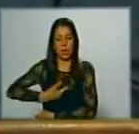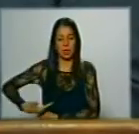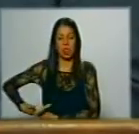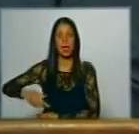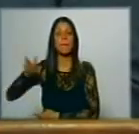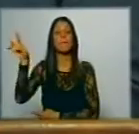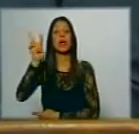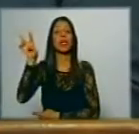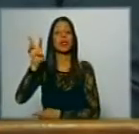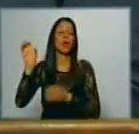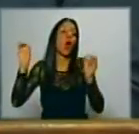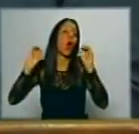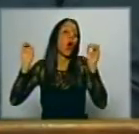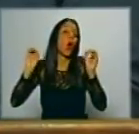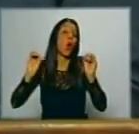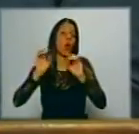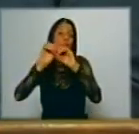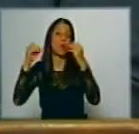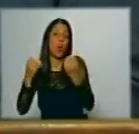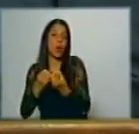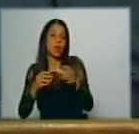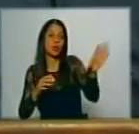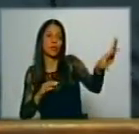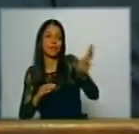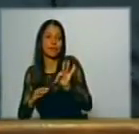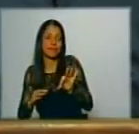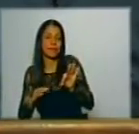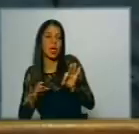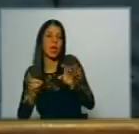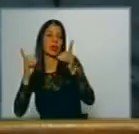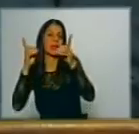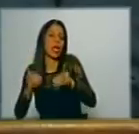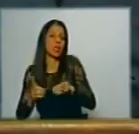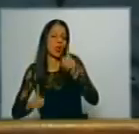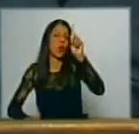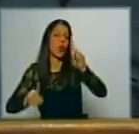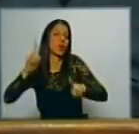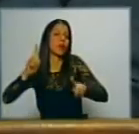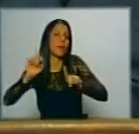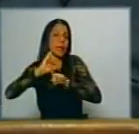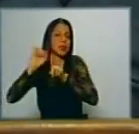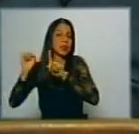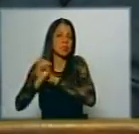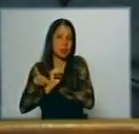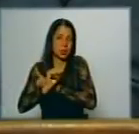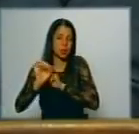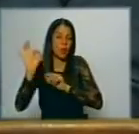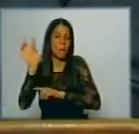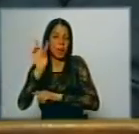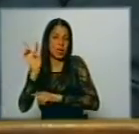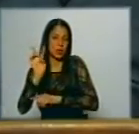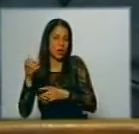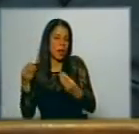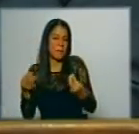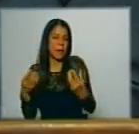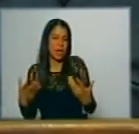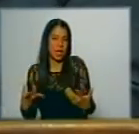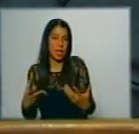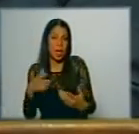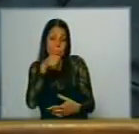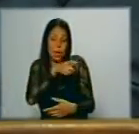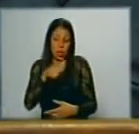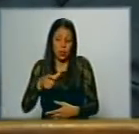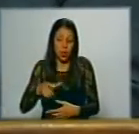República o el órgano que éste delegue, cuando las circunstancias así lo requieran para garantizar el bienestar de